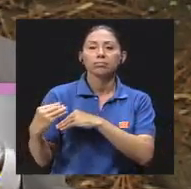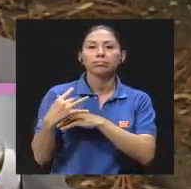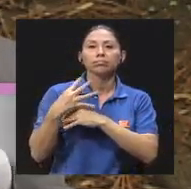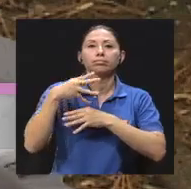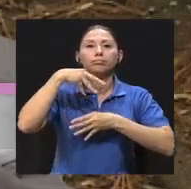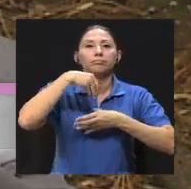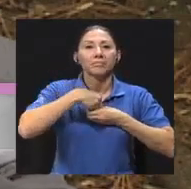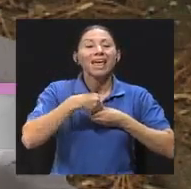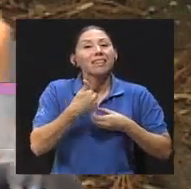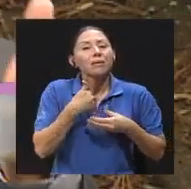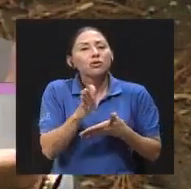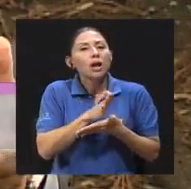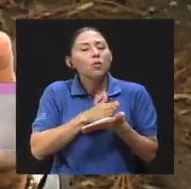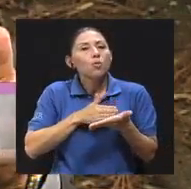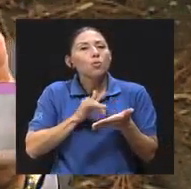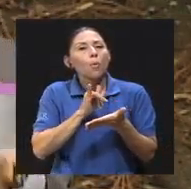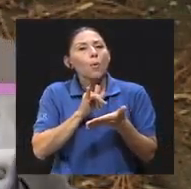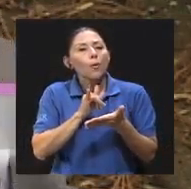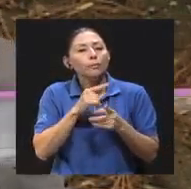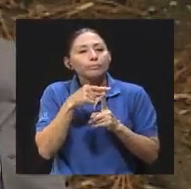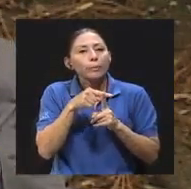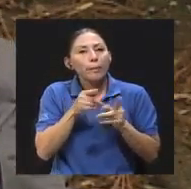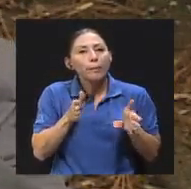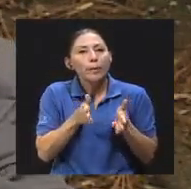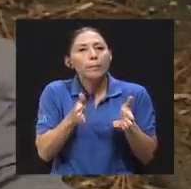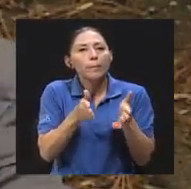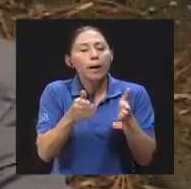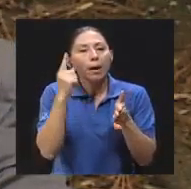propensión para padecer de ciertas enfermedades,